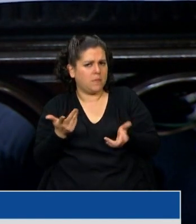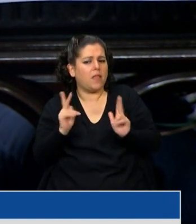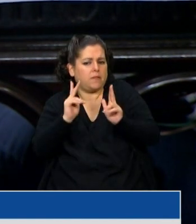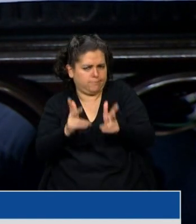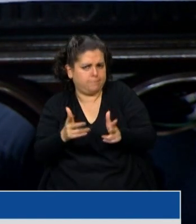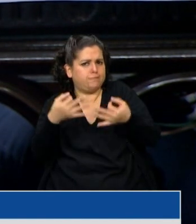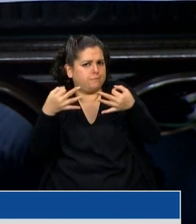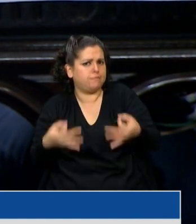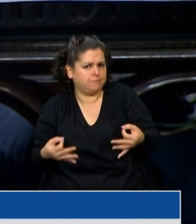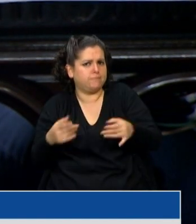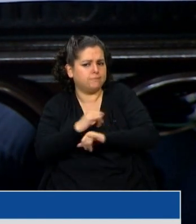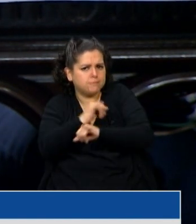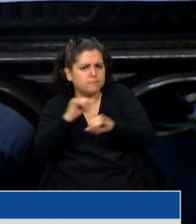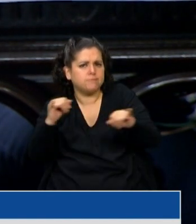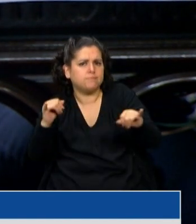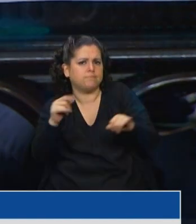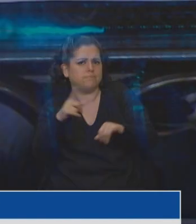reivindicarlo, ponerlo en valor.